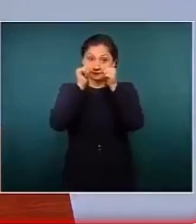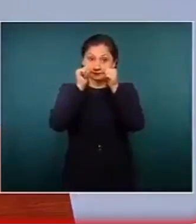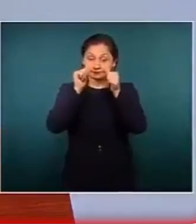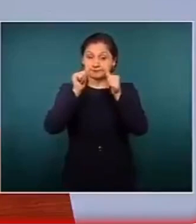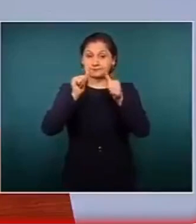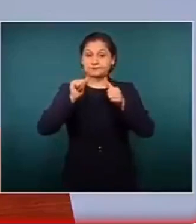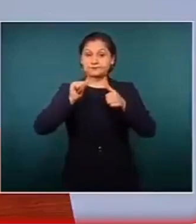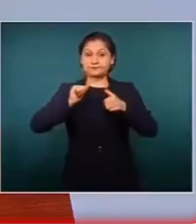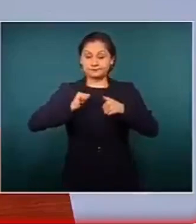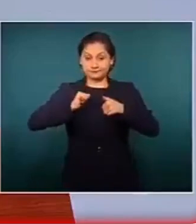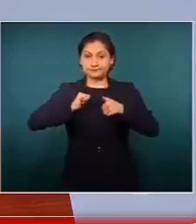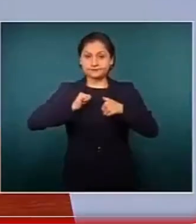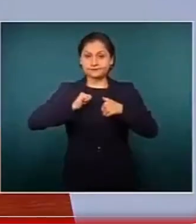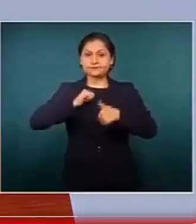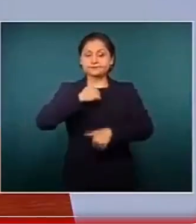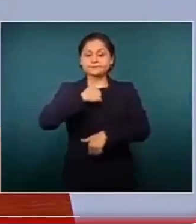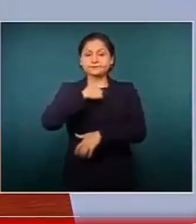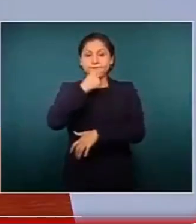fuerte y lejos.